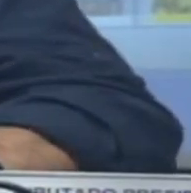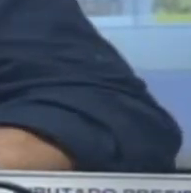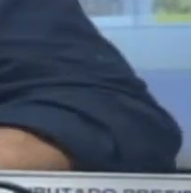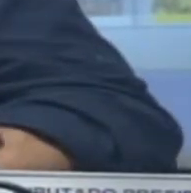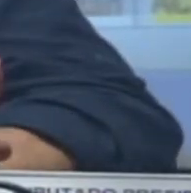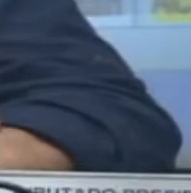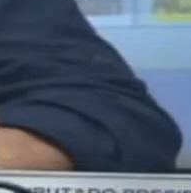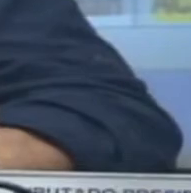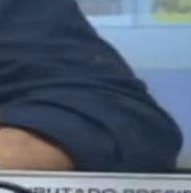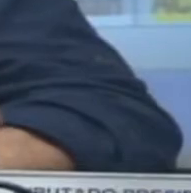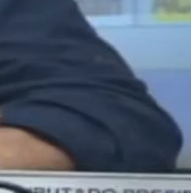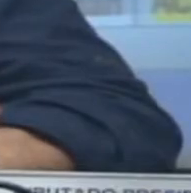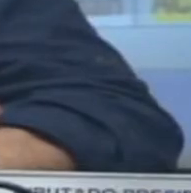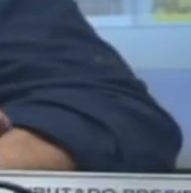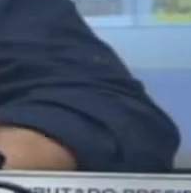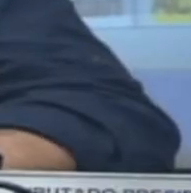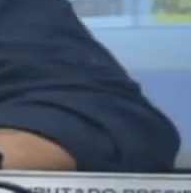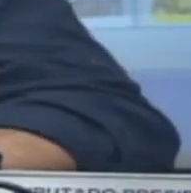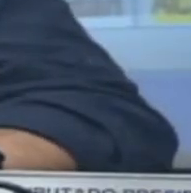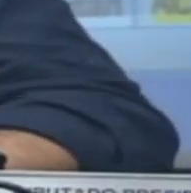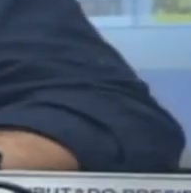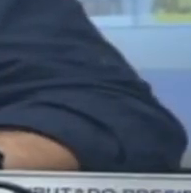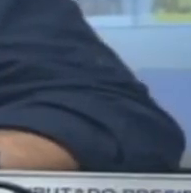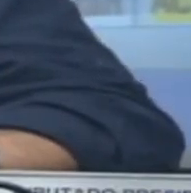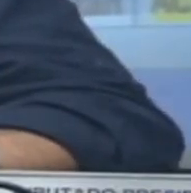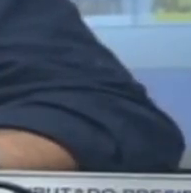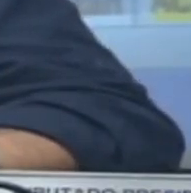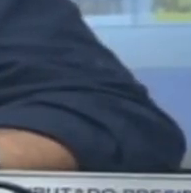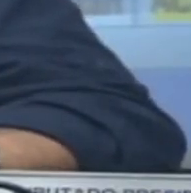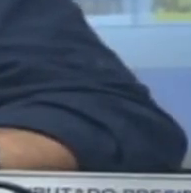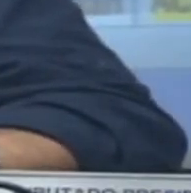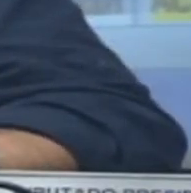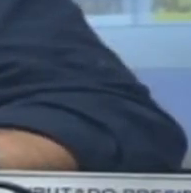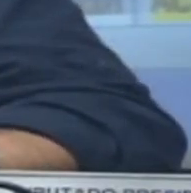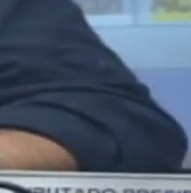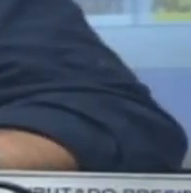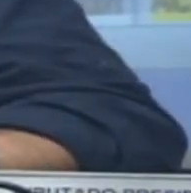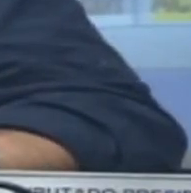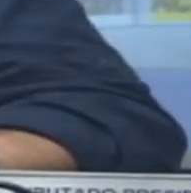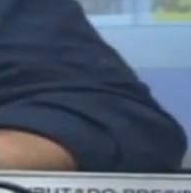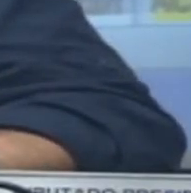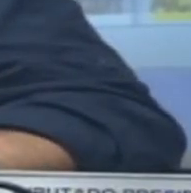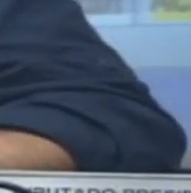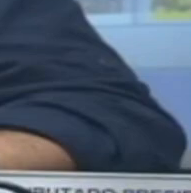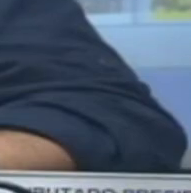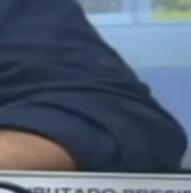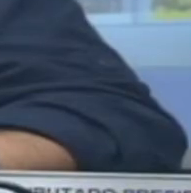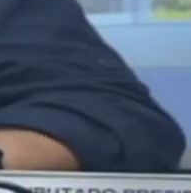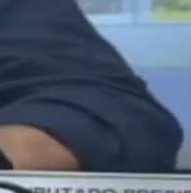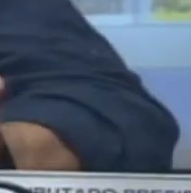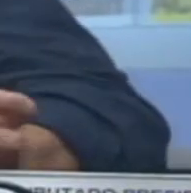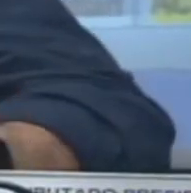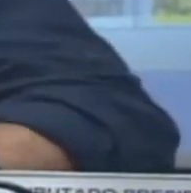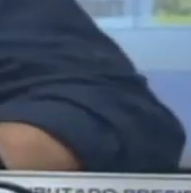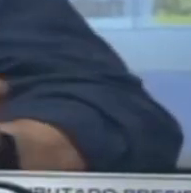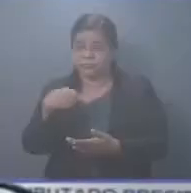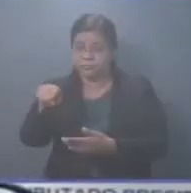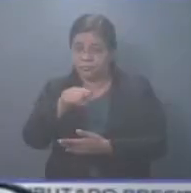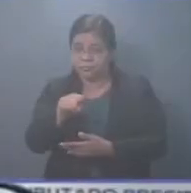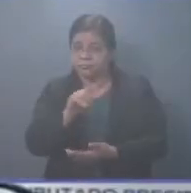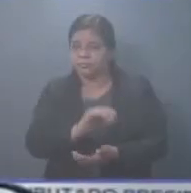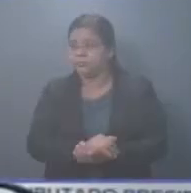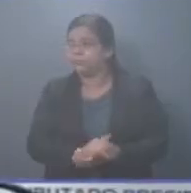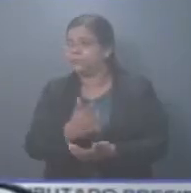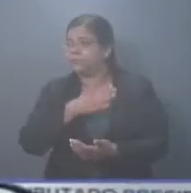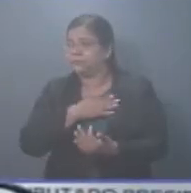no, ¿verdad? Entonces, voy a someter las tres propuestas a votación, colegas. No quisiera, yo